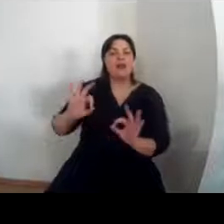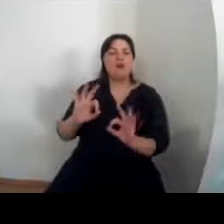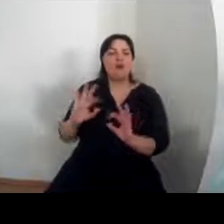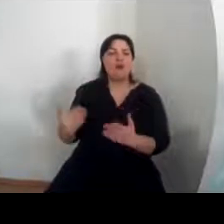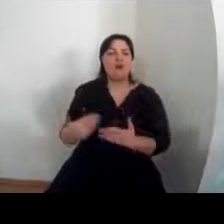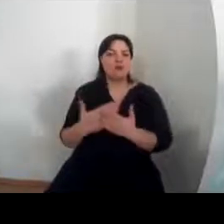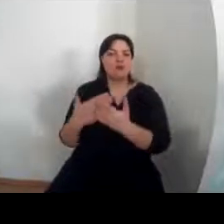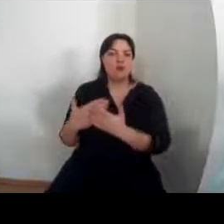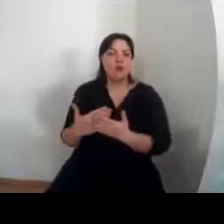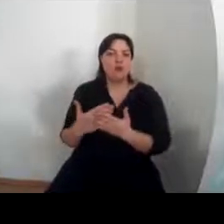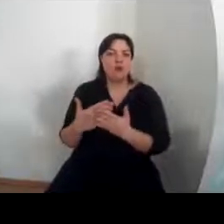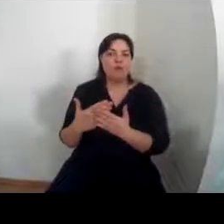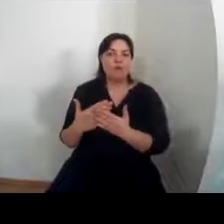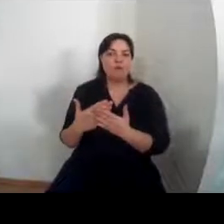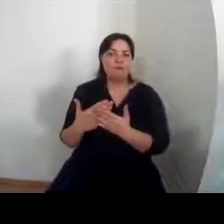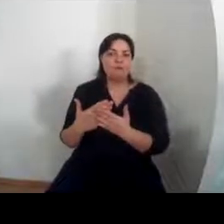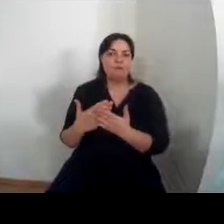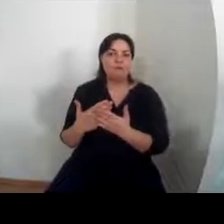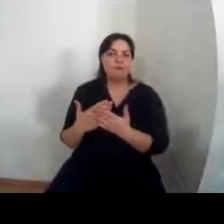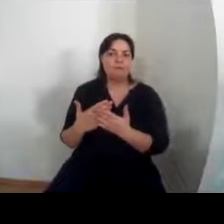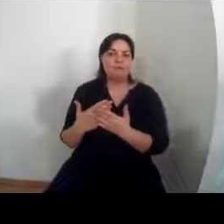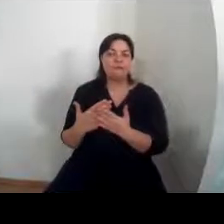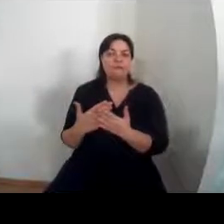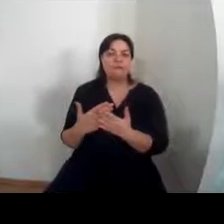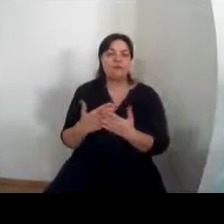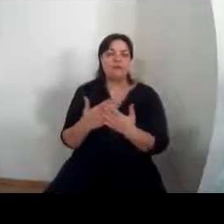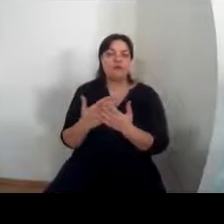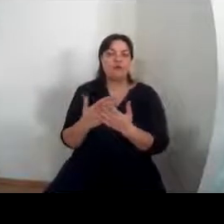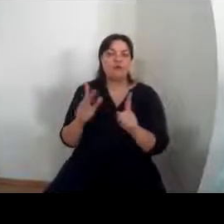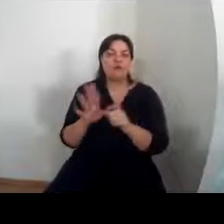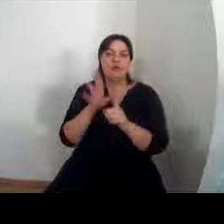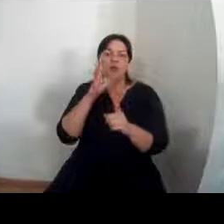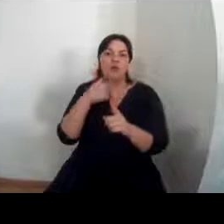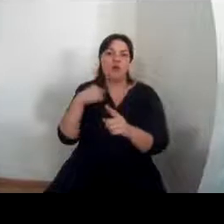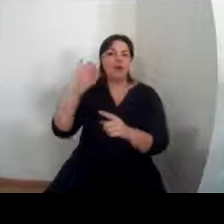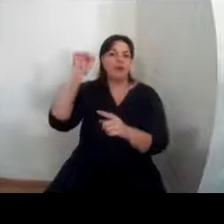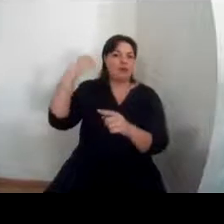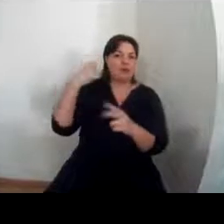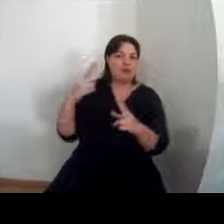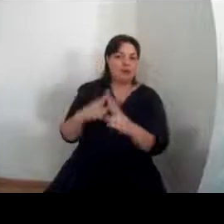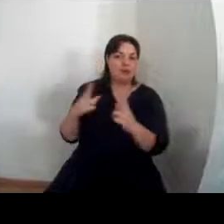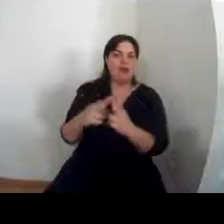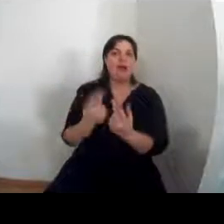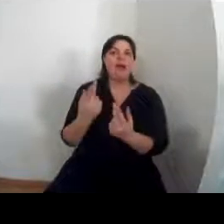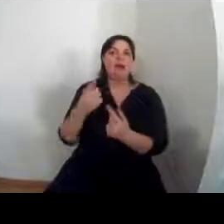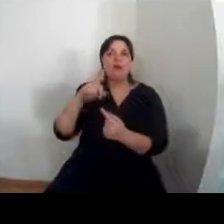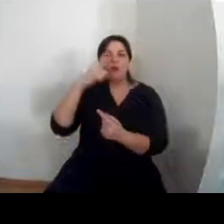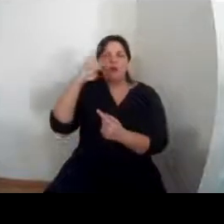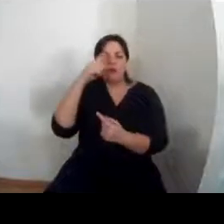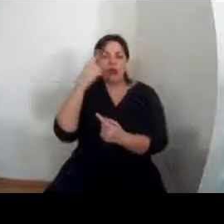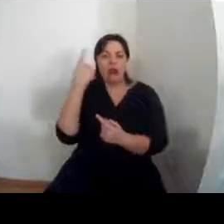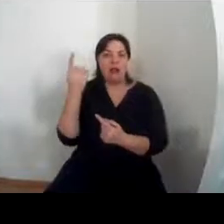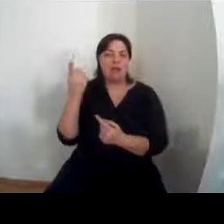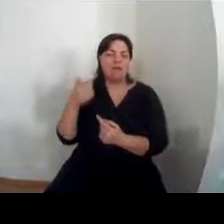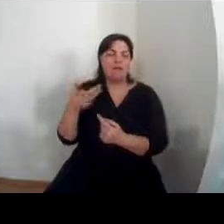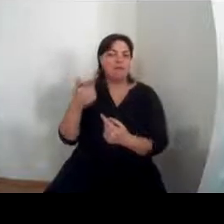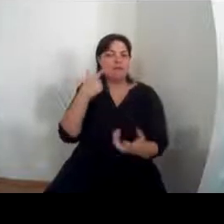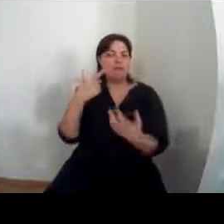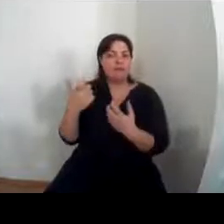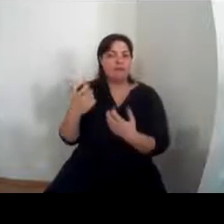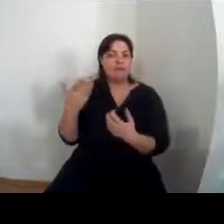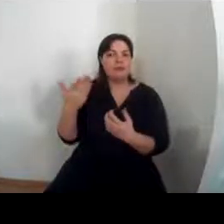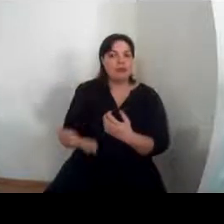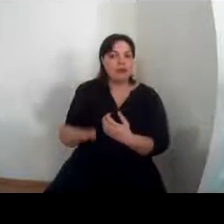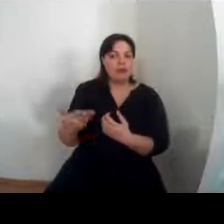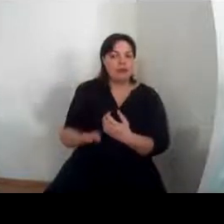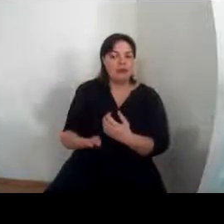de lo que podría ser esa antropología social, cultural, que es importante señalar y que no